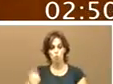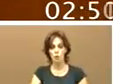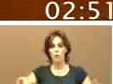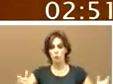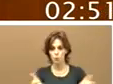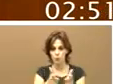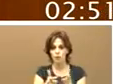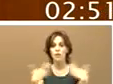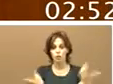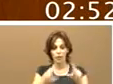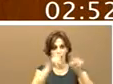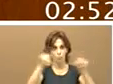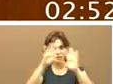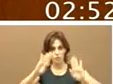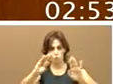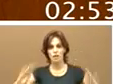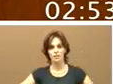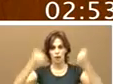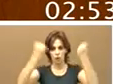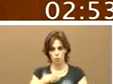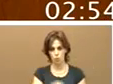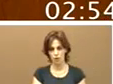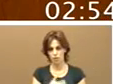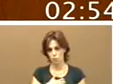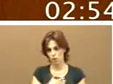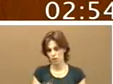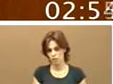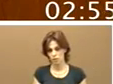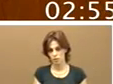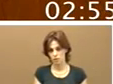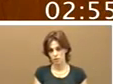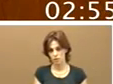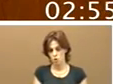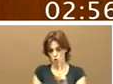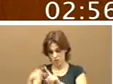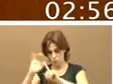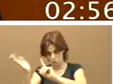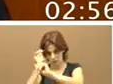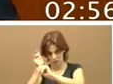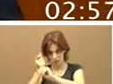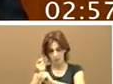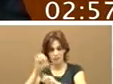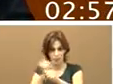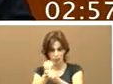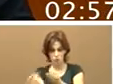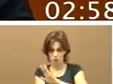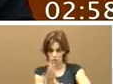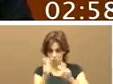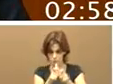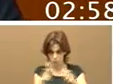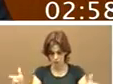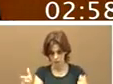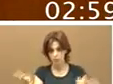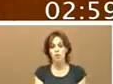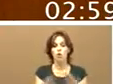pueden sacar adelante ese es el problema para conseguir ese objetivo para crear empleo el gobierno de Extremadura